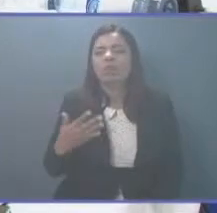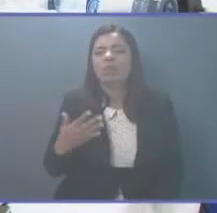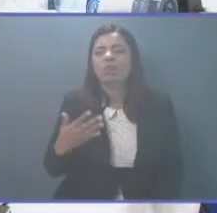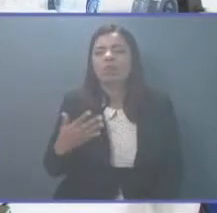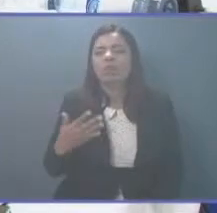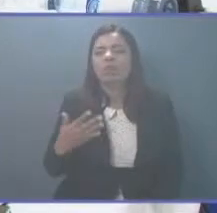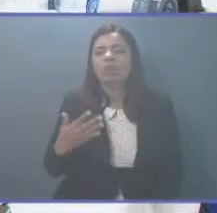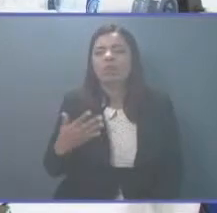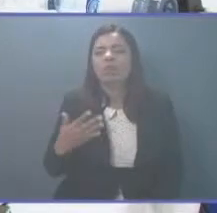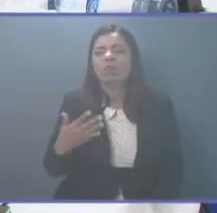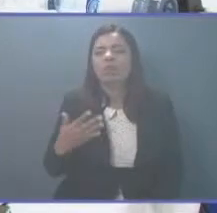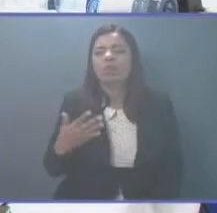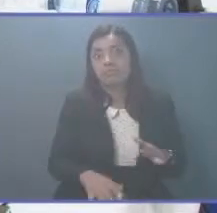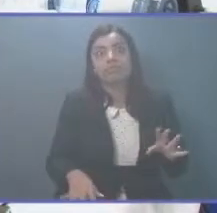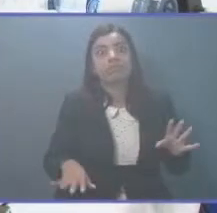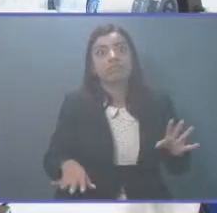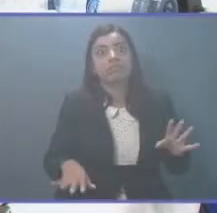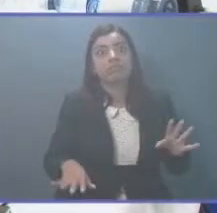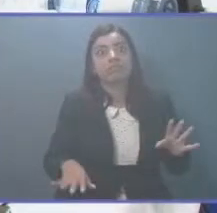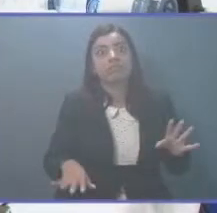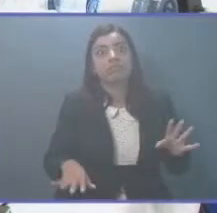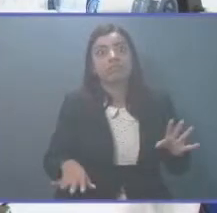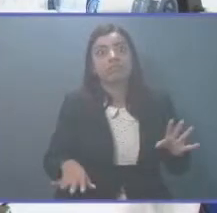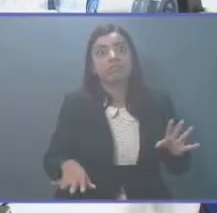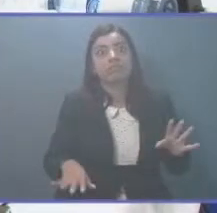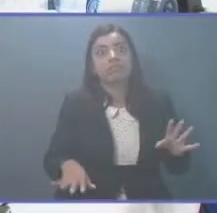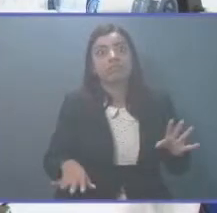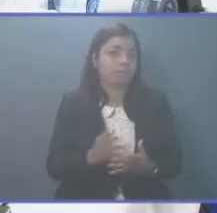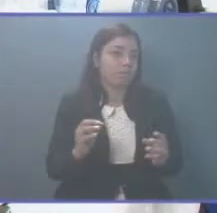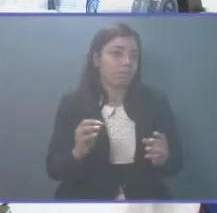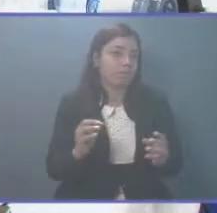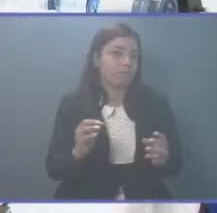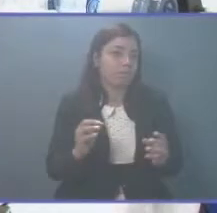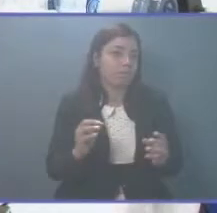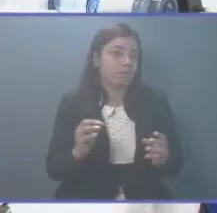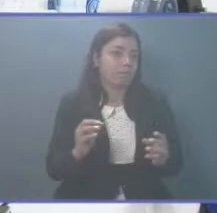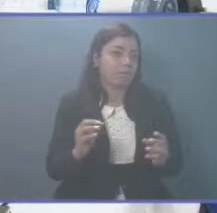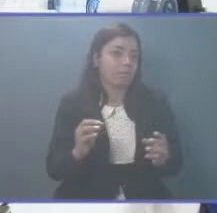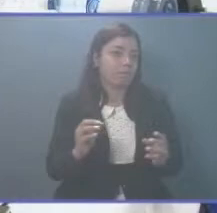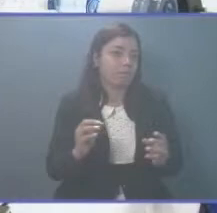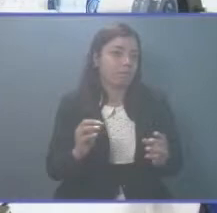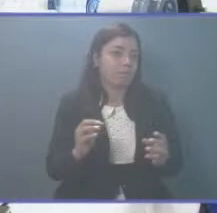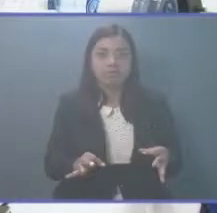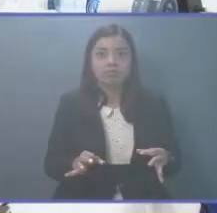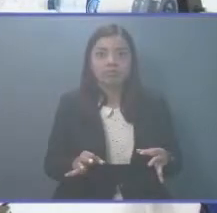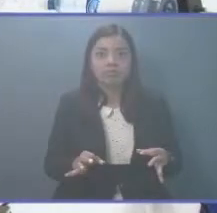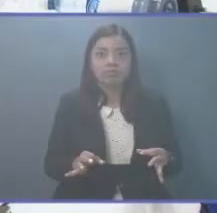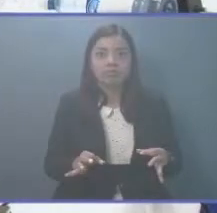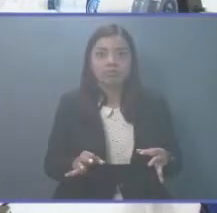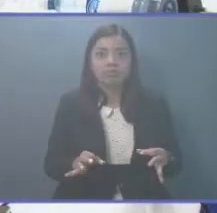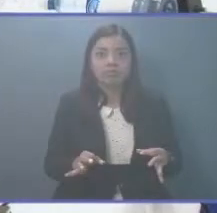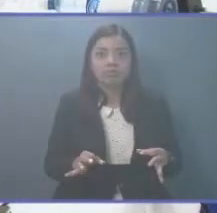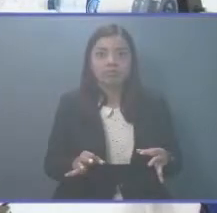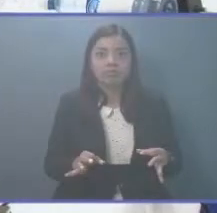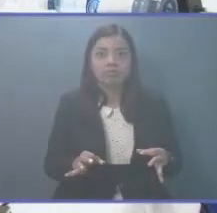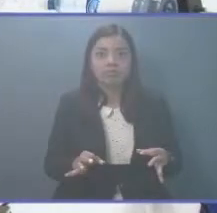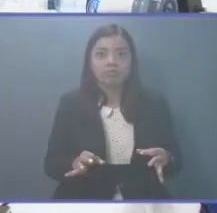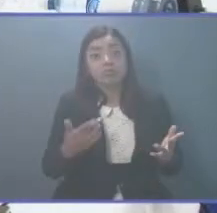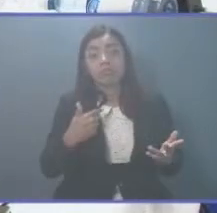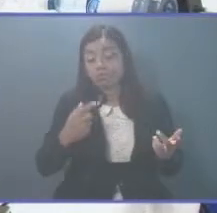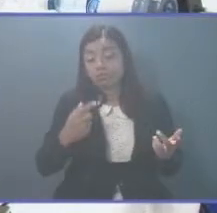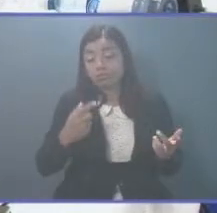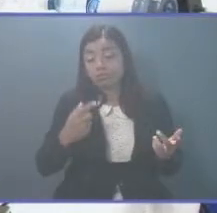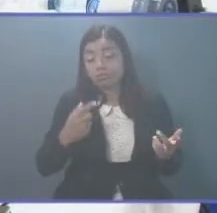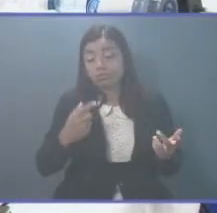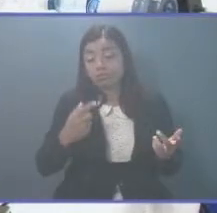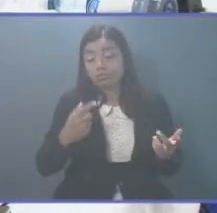ya establecido está. Pero si ustedes lo han planteado es porque no han podido encontrar una forma de cómo entrarle al tema. Entonces, yo podría adquirirles